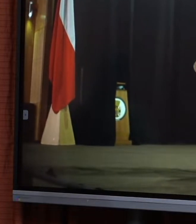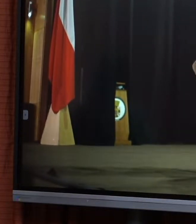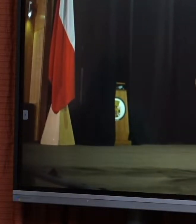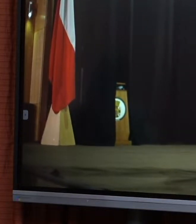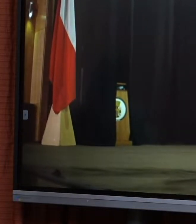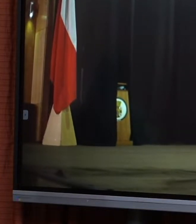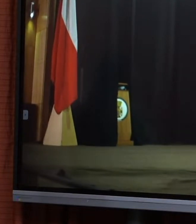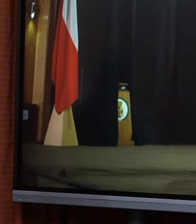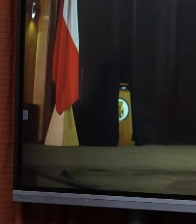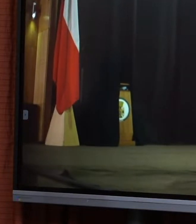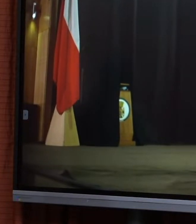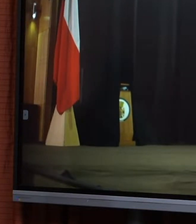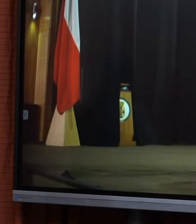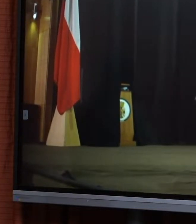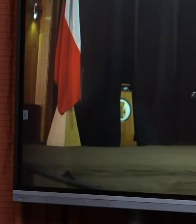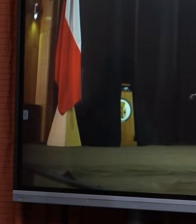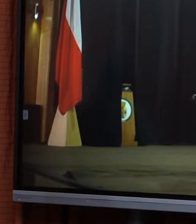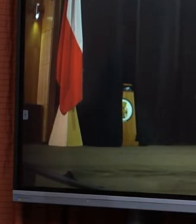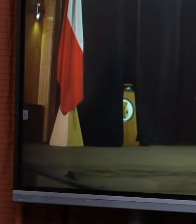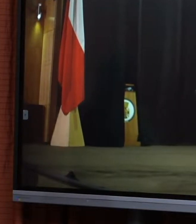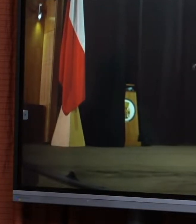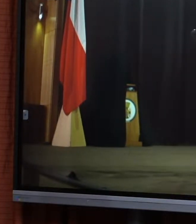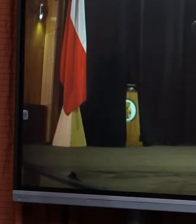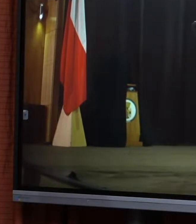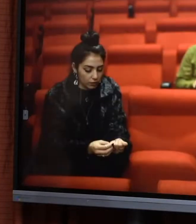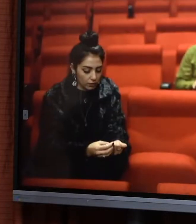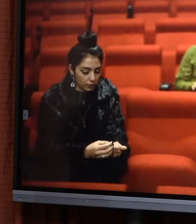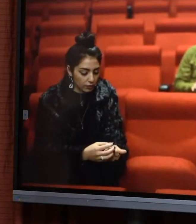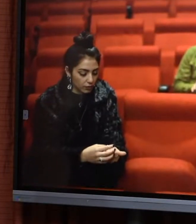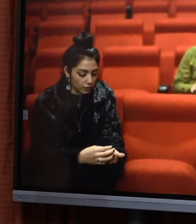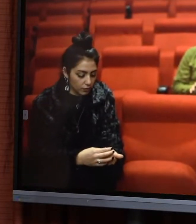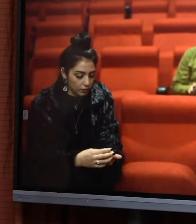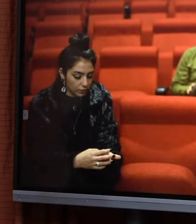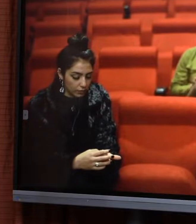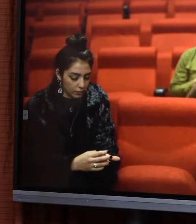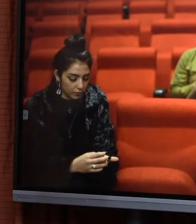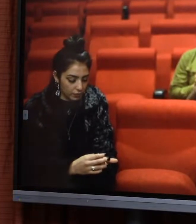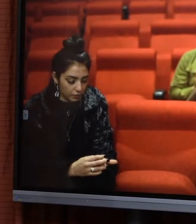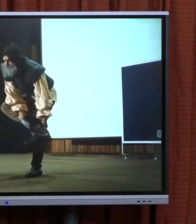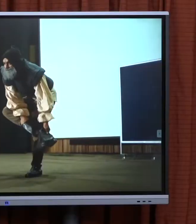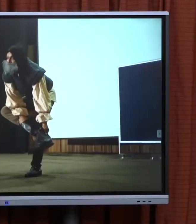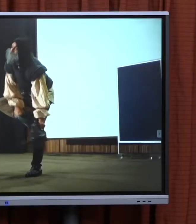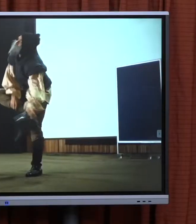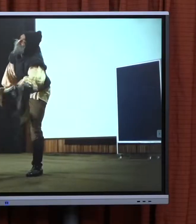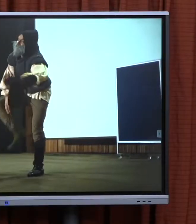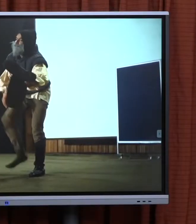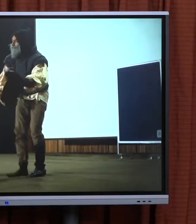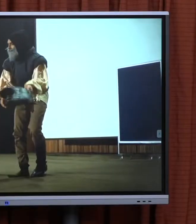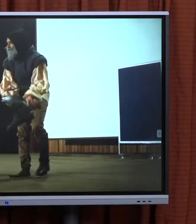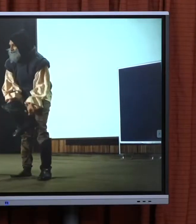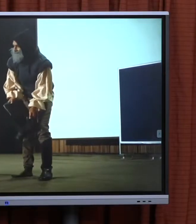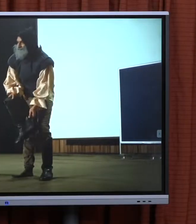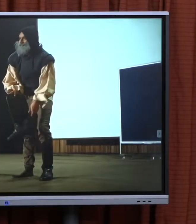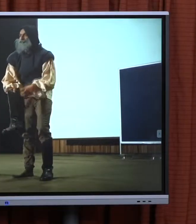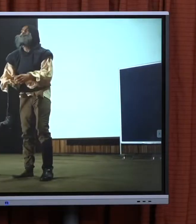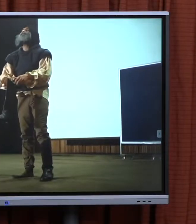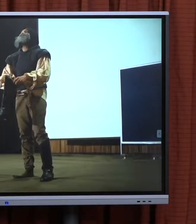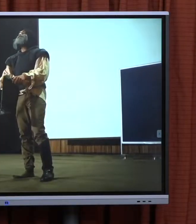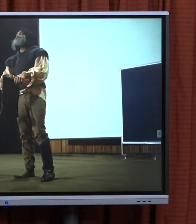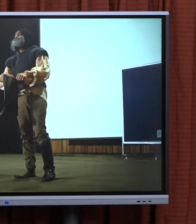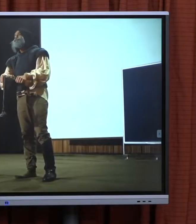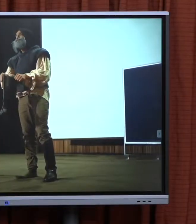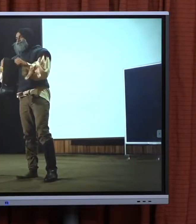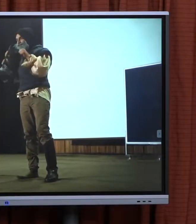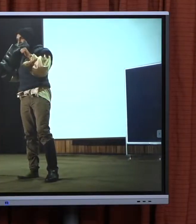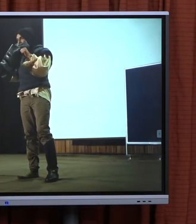situación que además se ha acentuado a lo largo de este difícil periodo de pandemia. Para materializar dicha acción, el